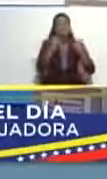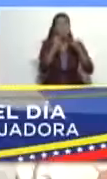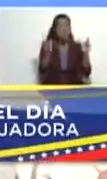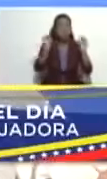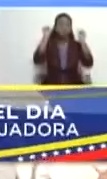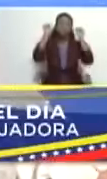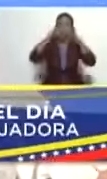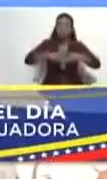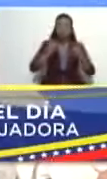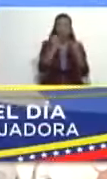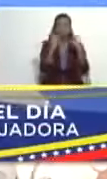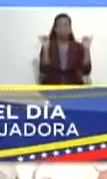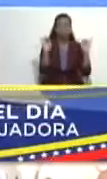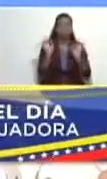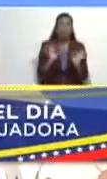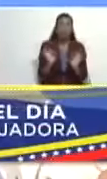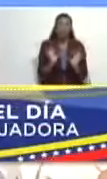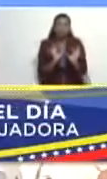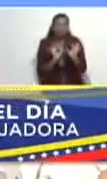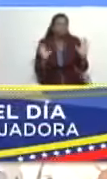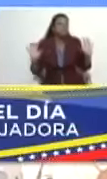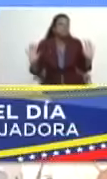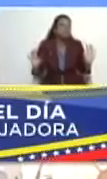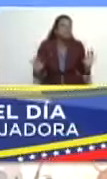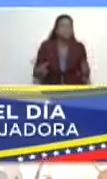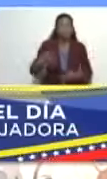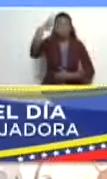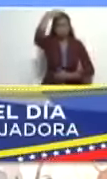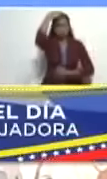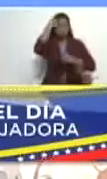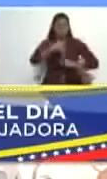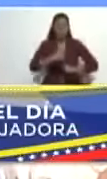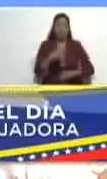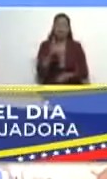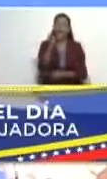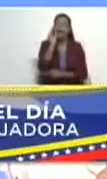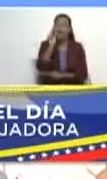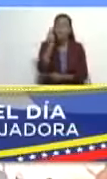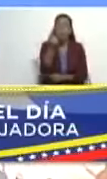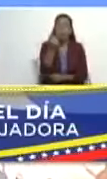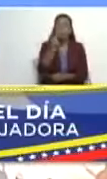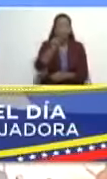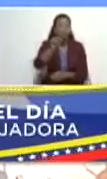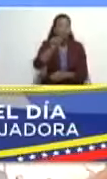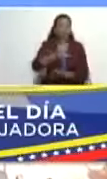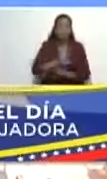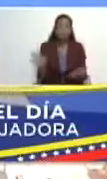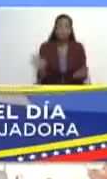Independencia o nada. Colonia, jamás.